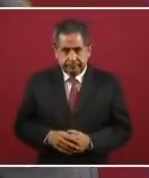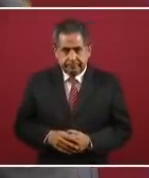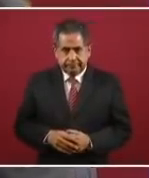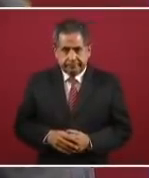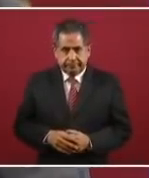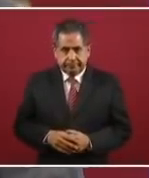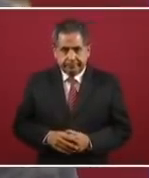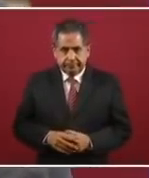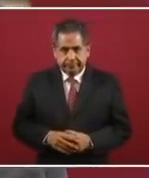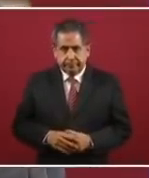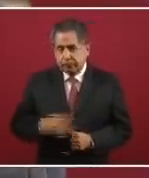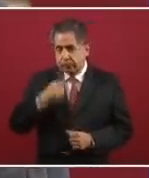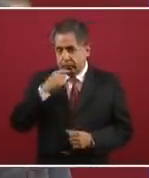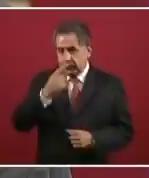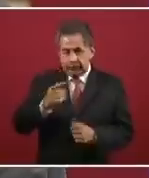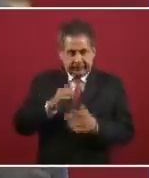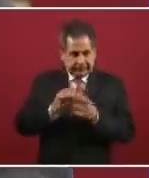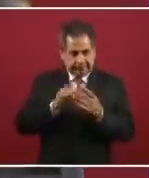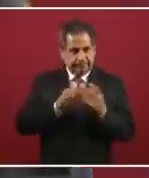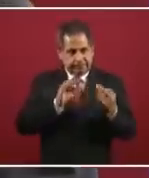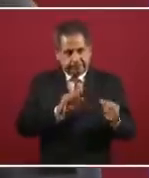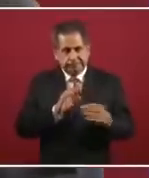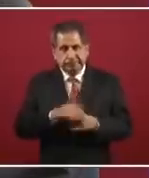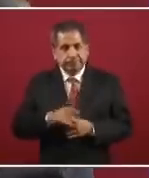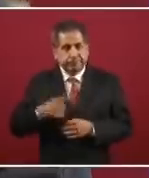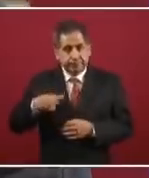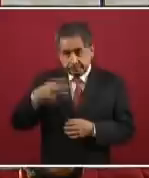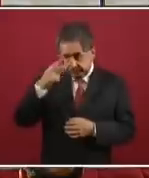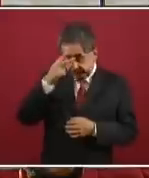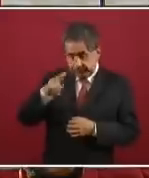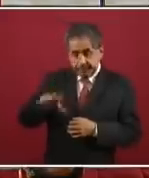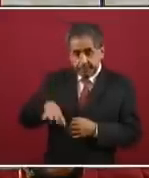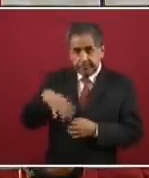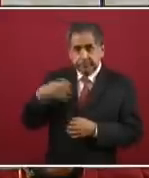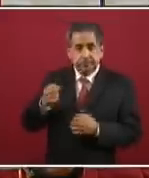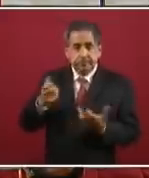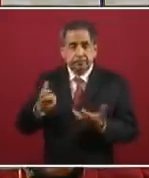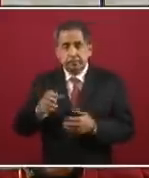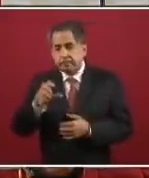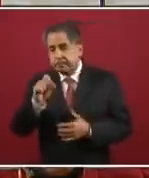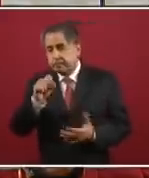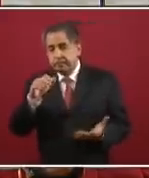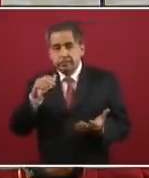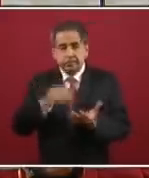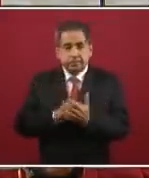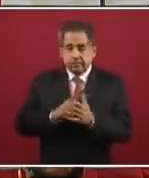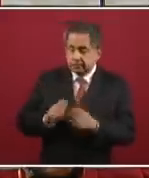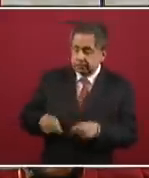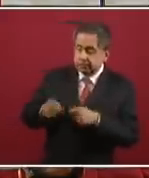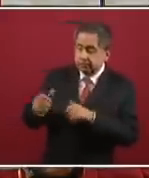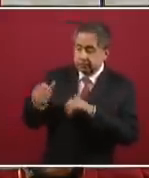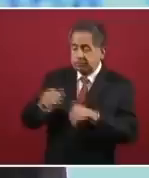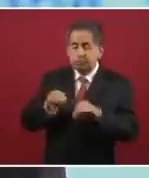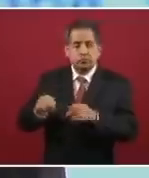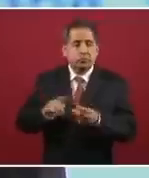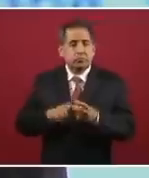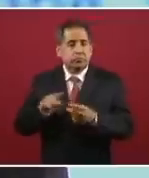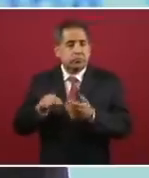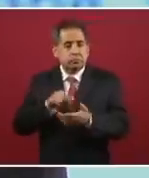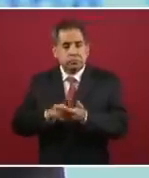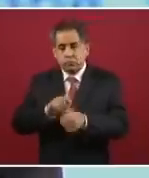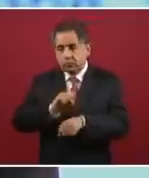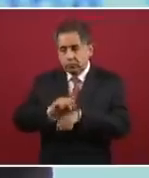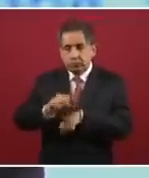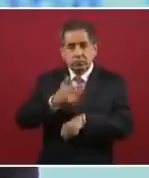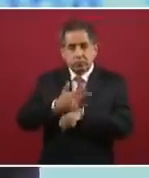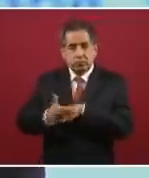Dimos cuenta de que se ha puesto en marcha un esfuerzo de México por crear 60.000 empleos en El Salvador, Honduras y Guatemala, con lo